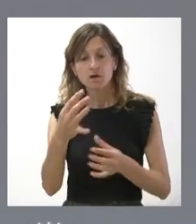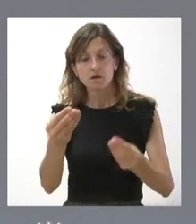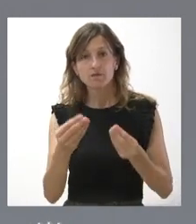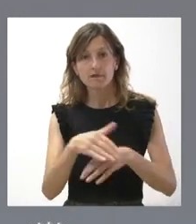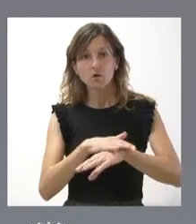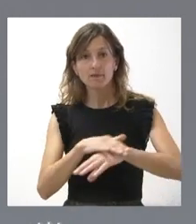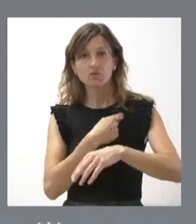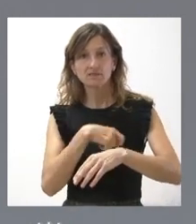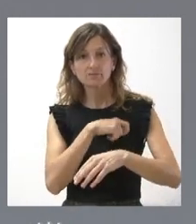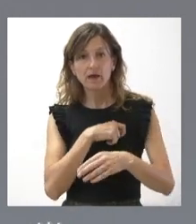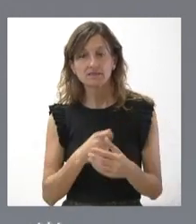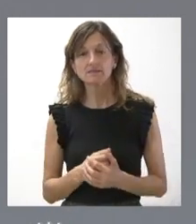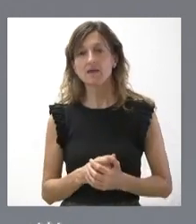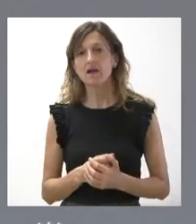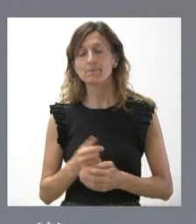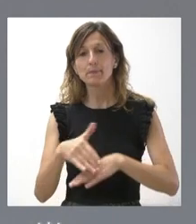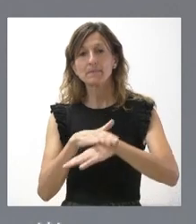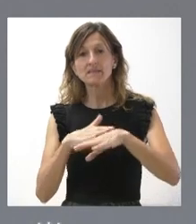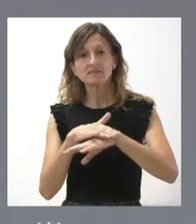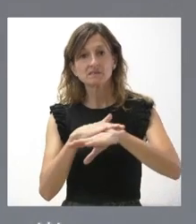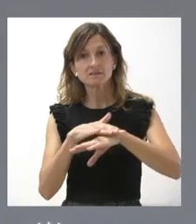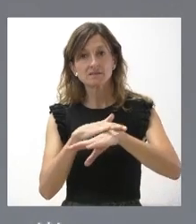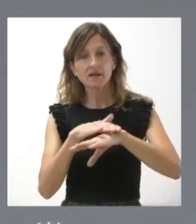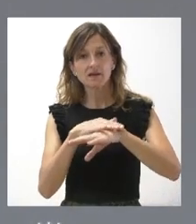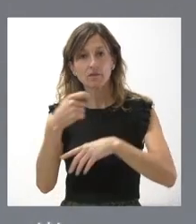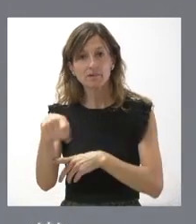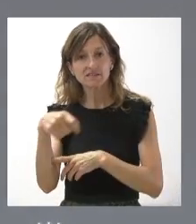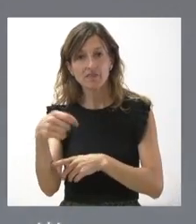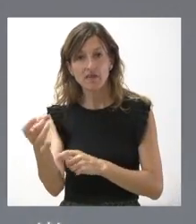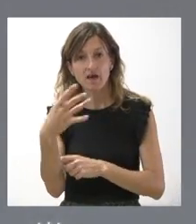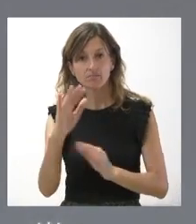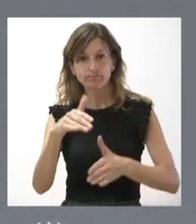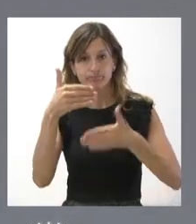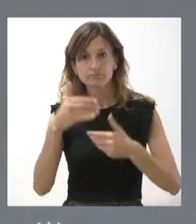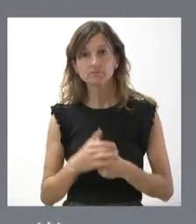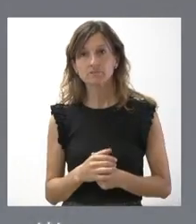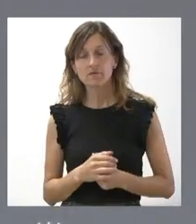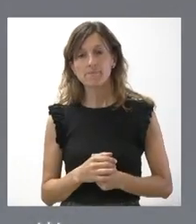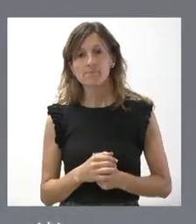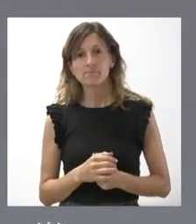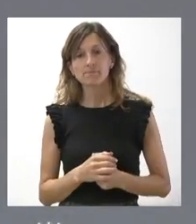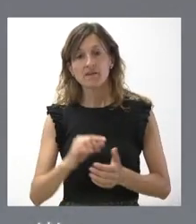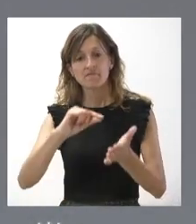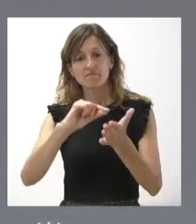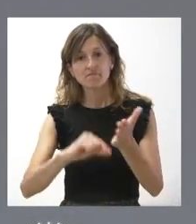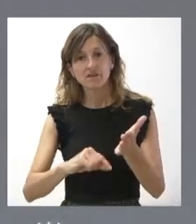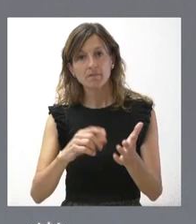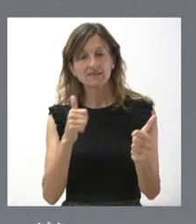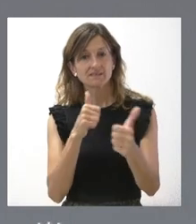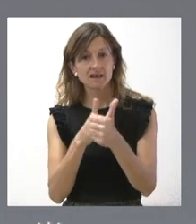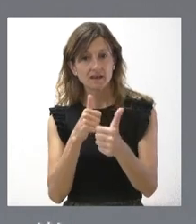de España, del Ministerio de Presidencia, que está lógicamente firmado por el